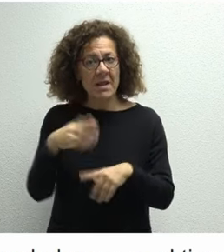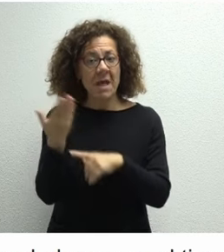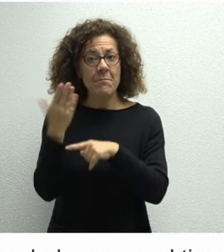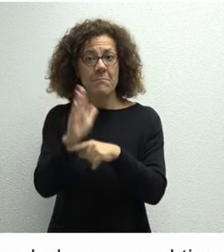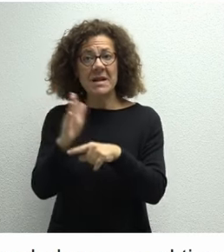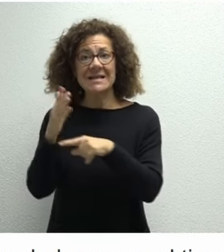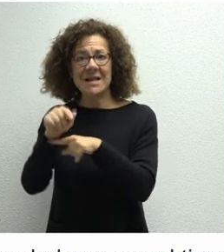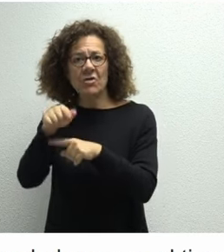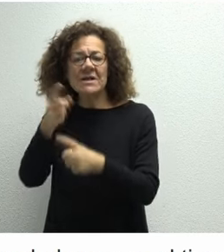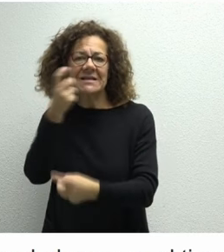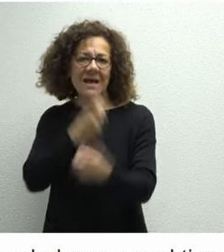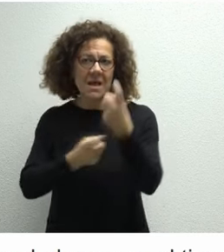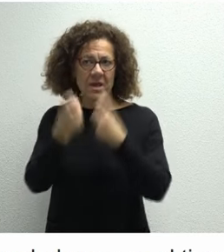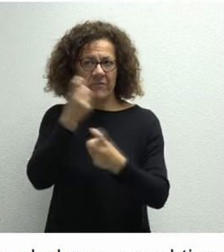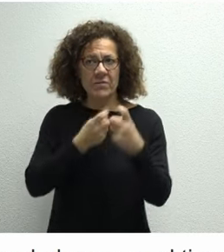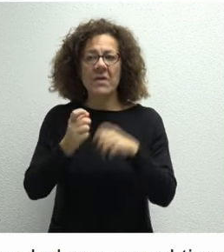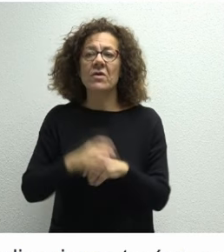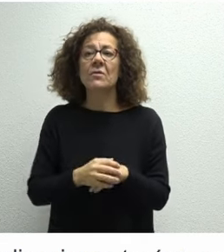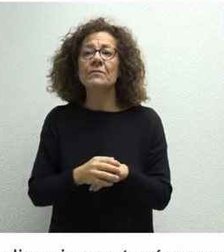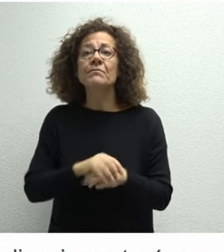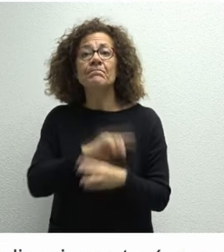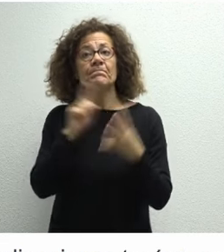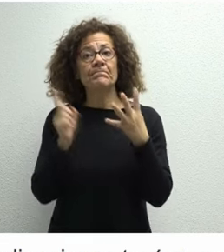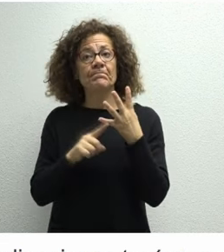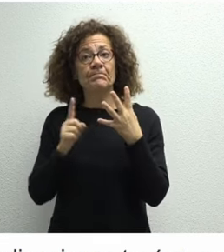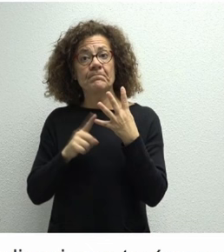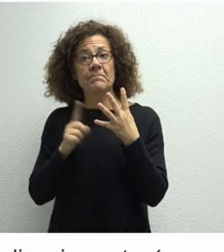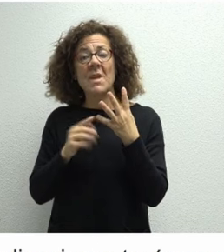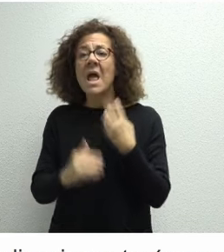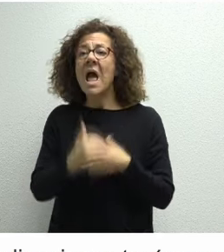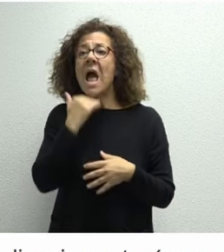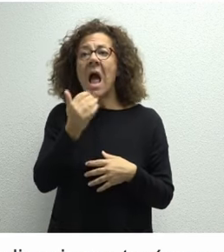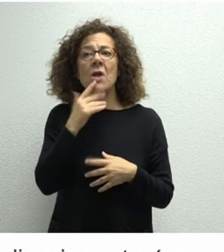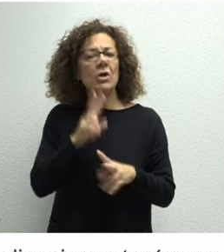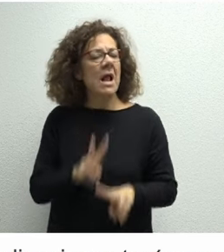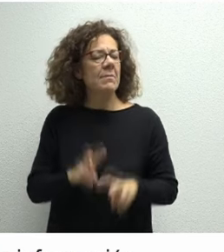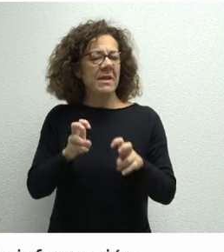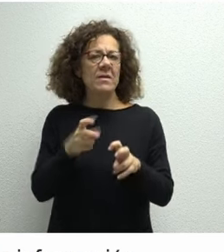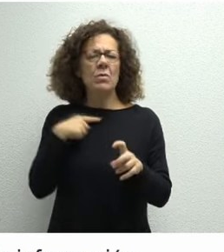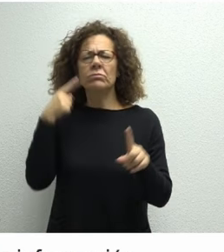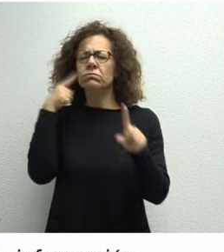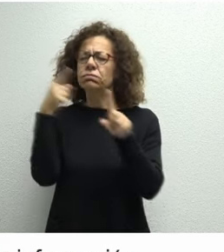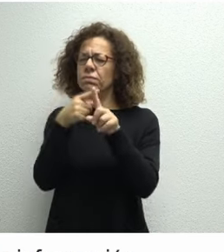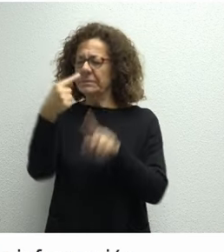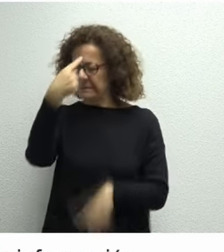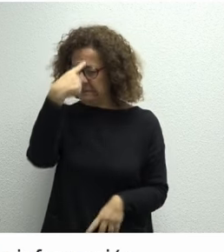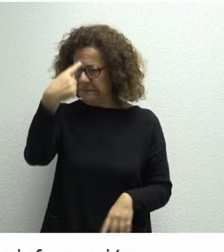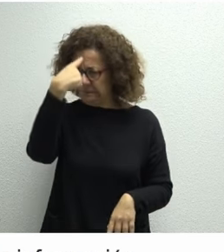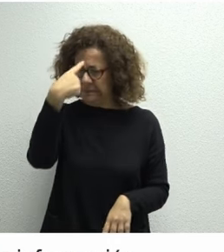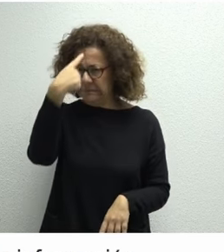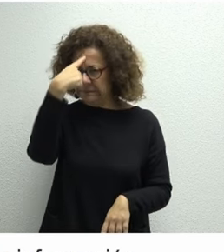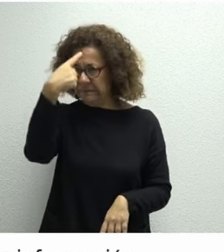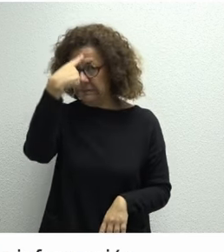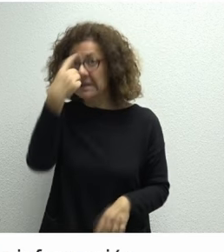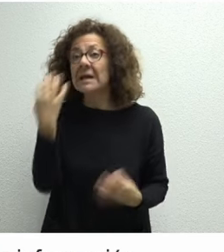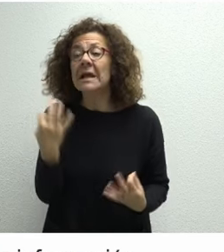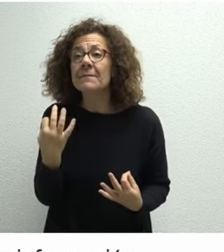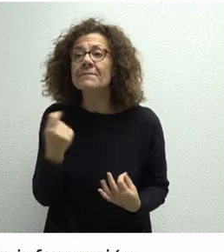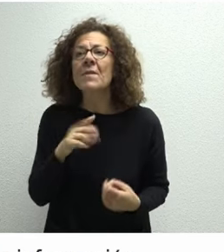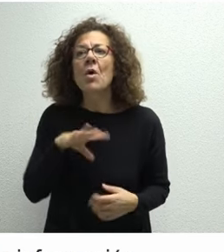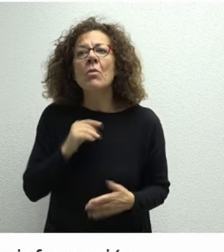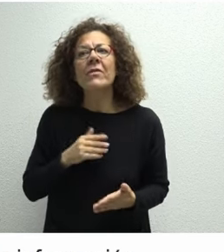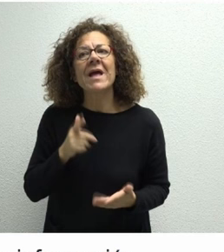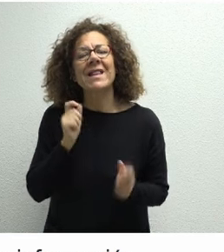de de la información y en cuarto lugar algo que desde el primer momento nos ha obsesionado mucho era el poder